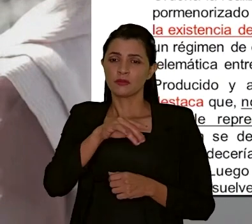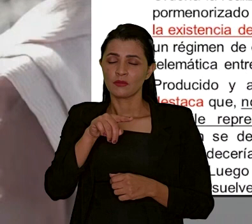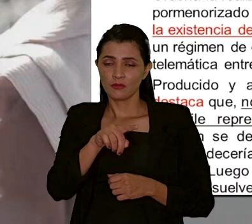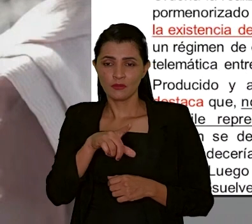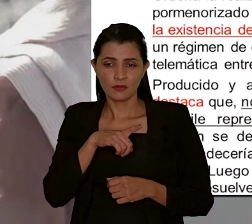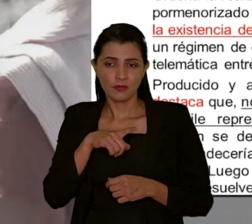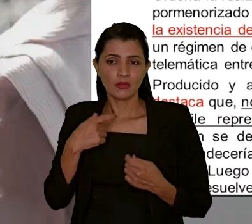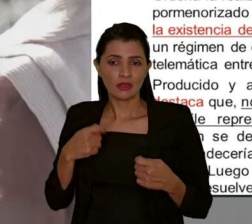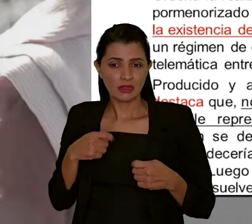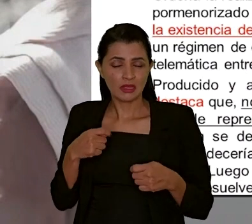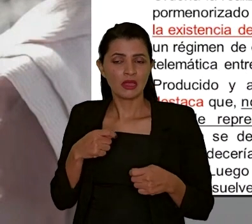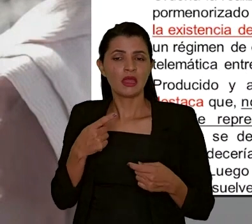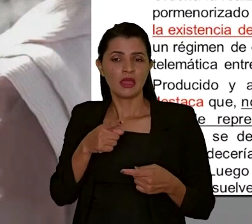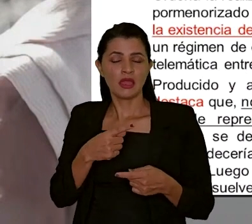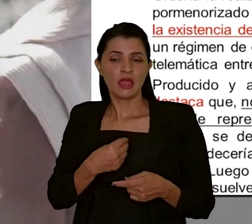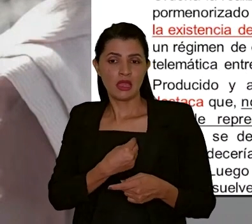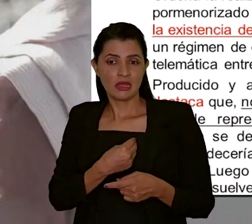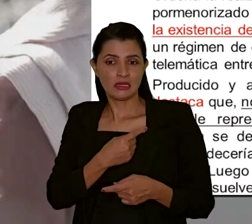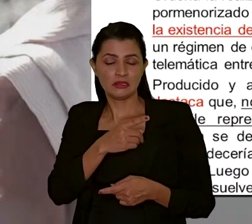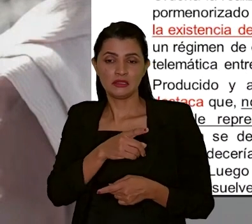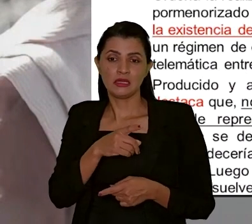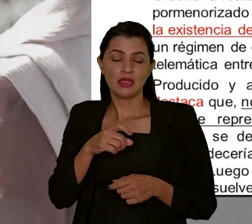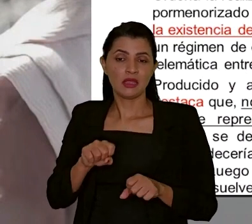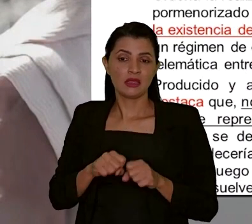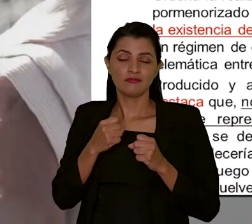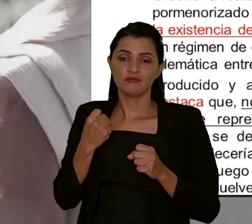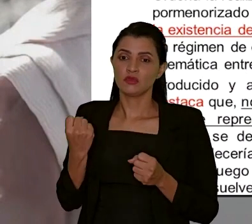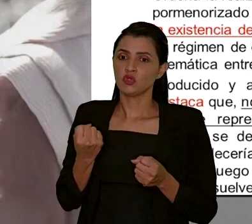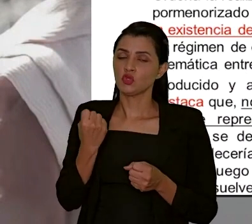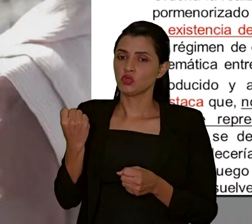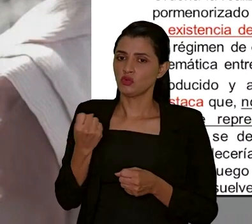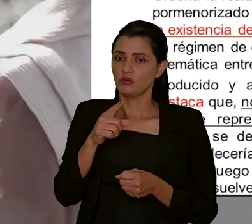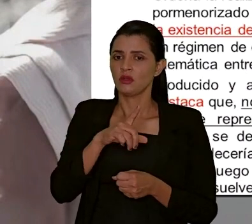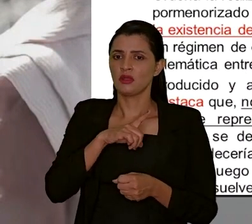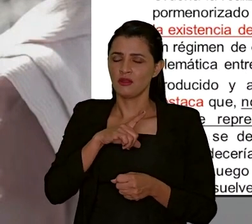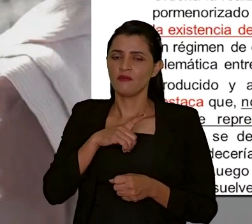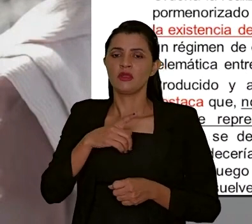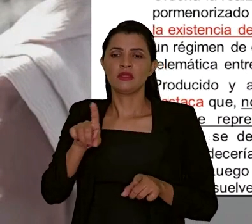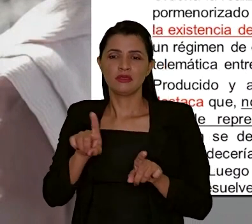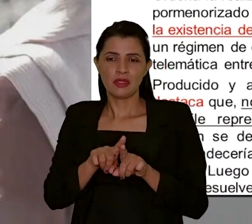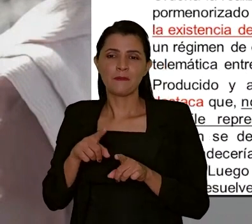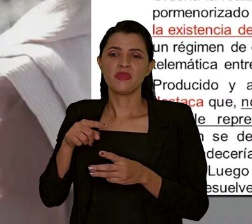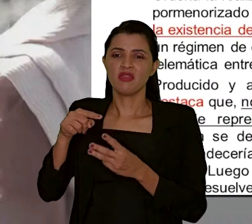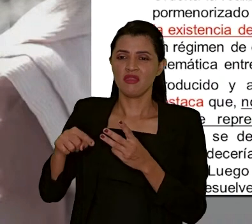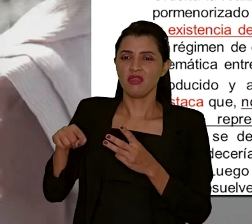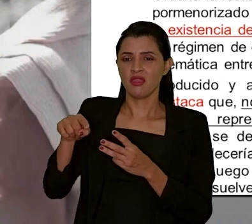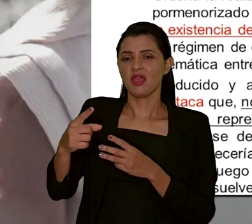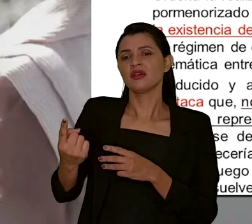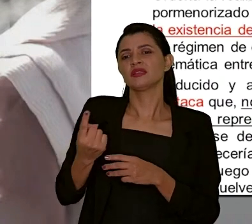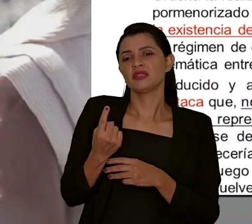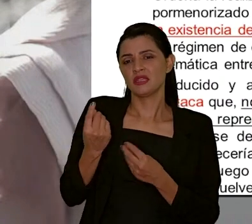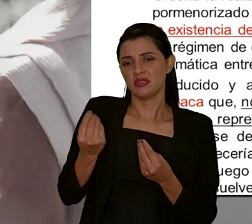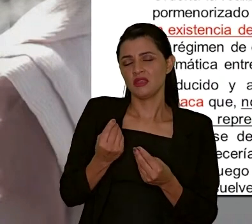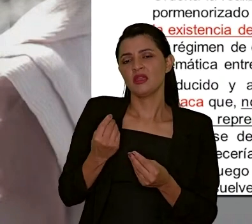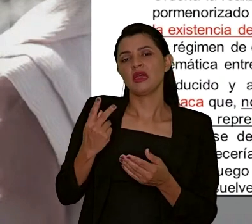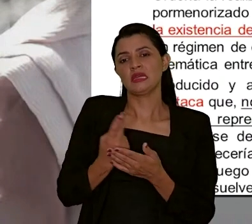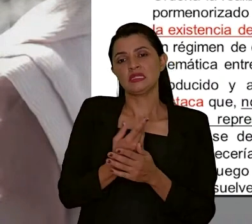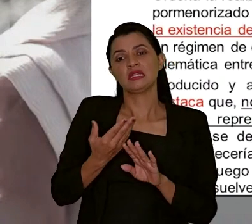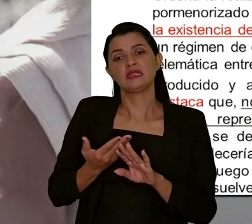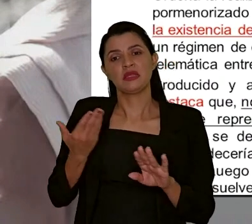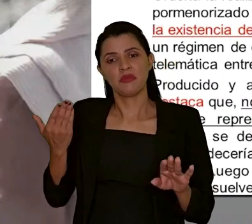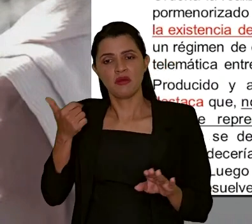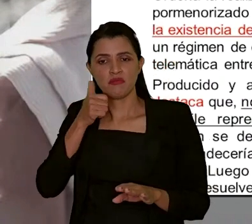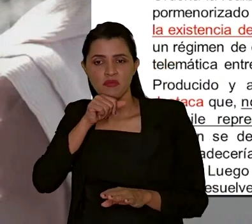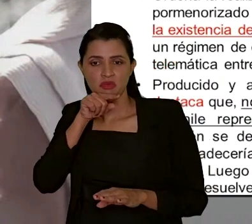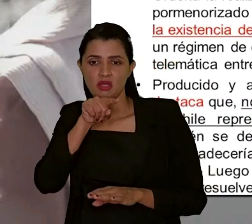Chile presente un grave riesgo, así como también se destaca la situación de estrés que la niña padecería en caso de ser separada de